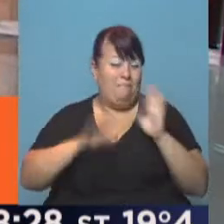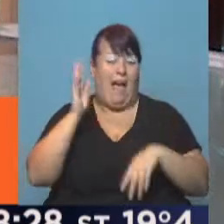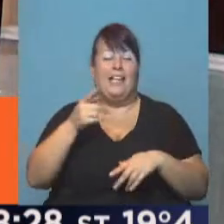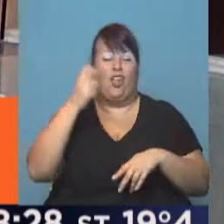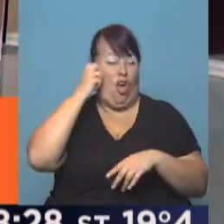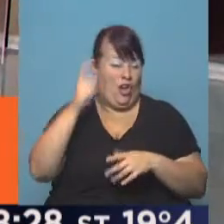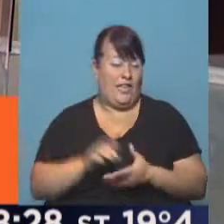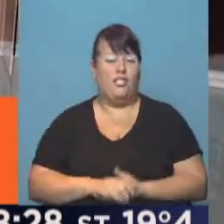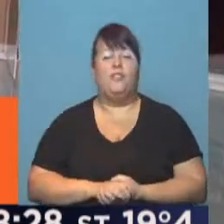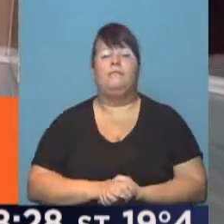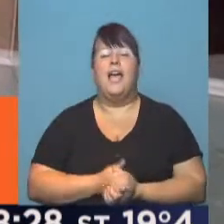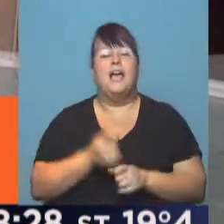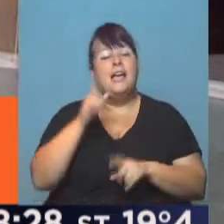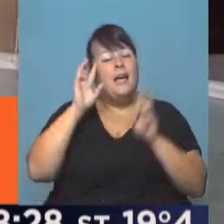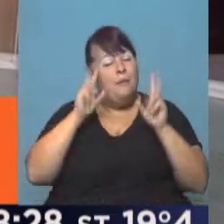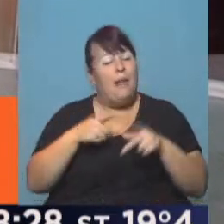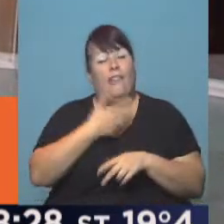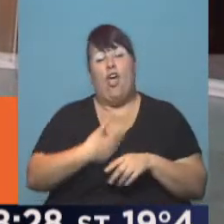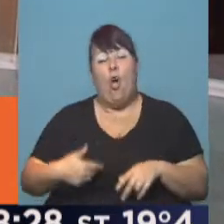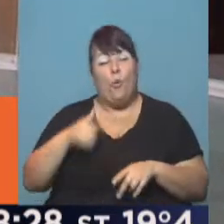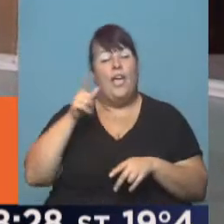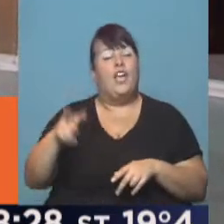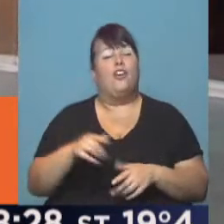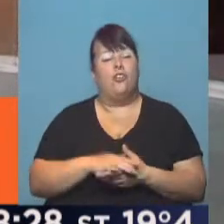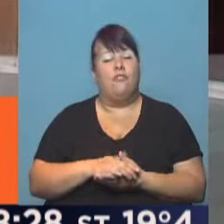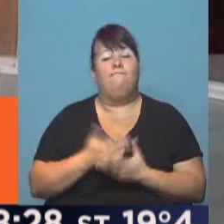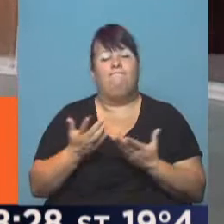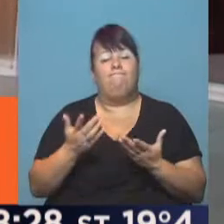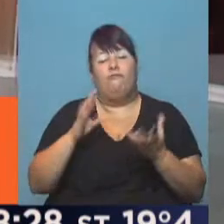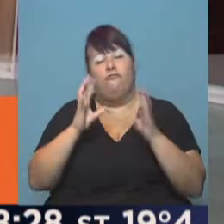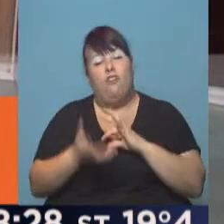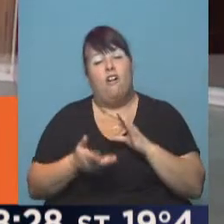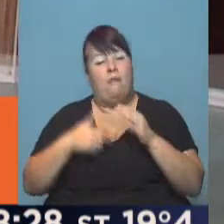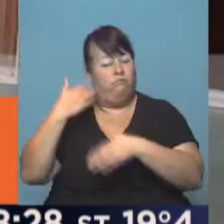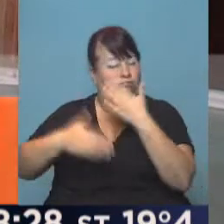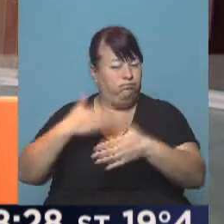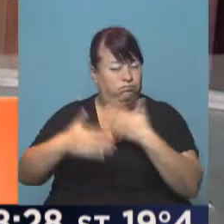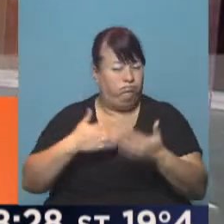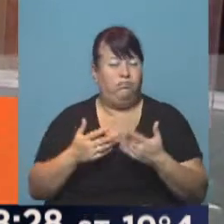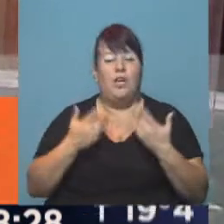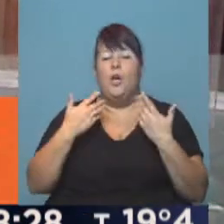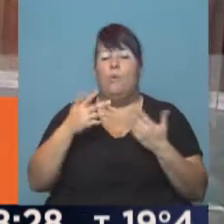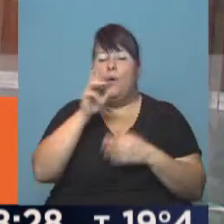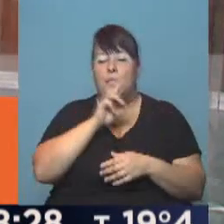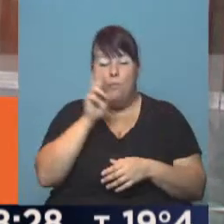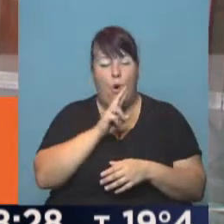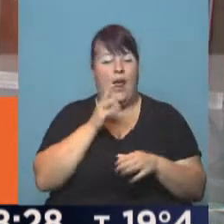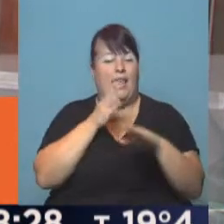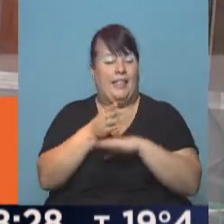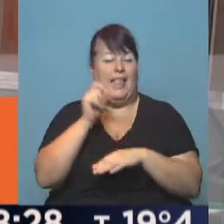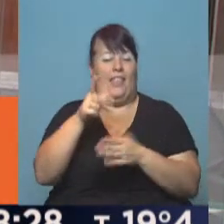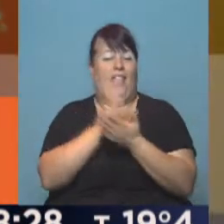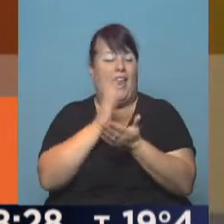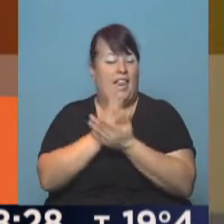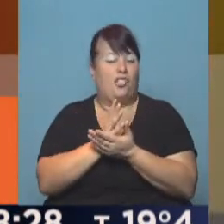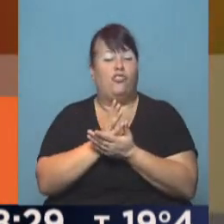del Congreso. Es decir, hay políticas públicas por parte del Poder Ejecutivo que de alguna manera han avanzado la posibilidad de que las mujeres accedan a su